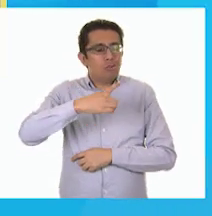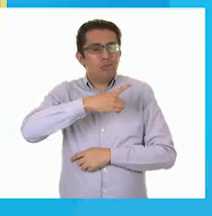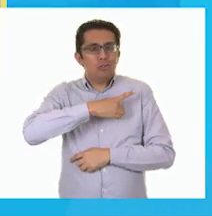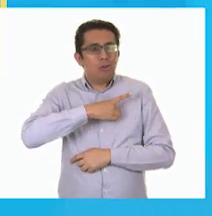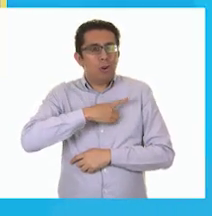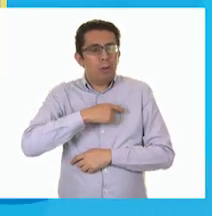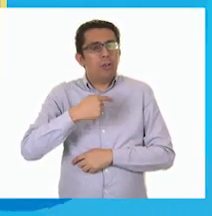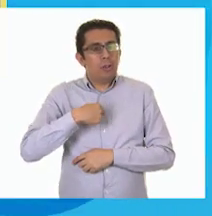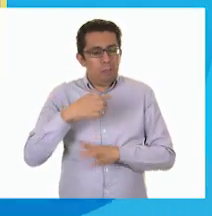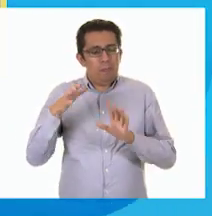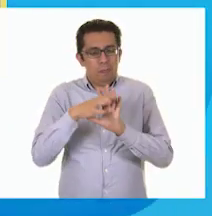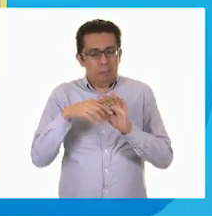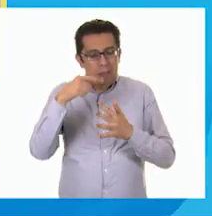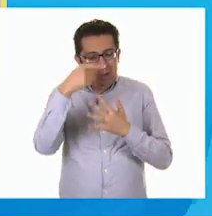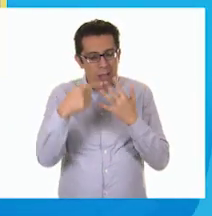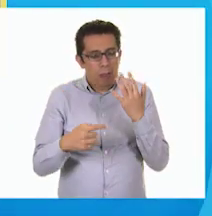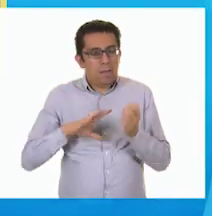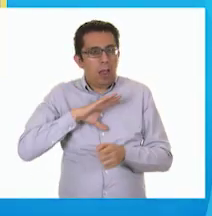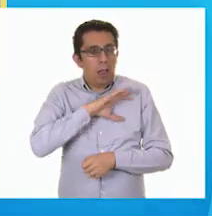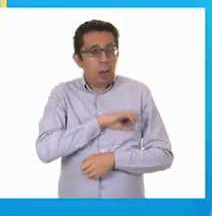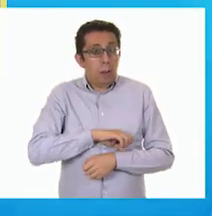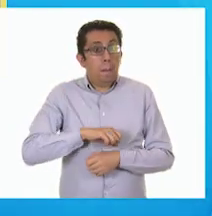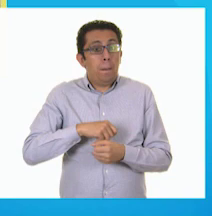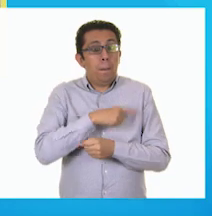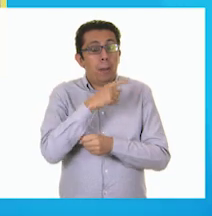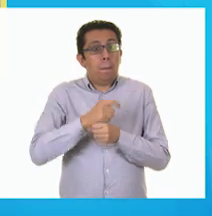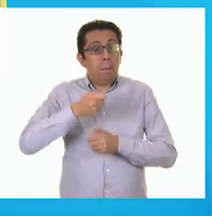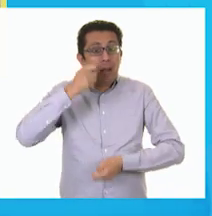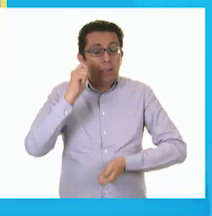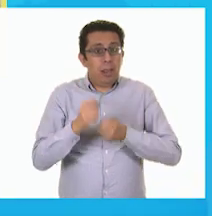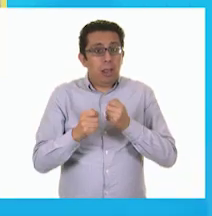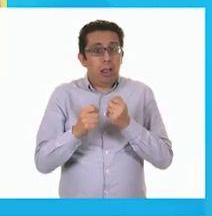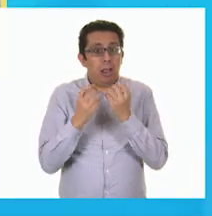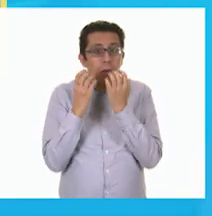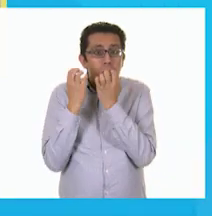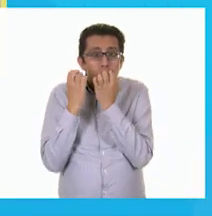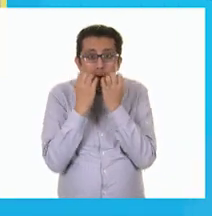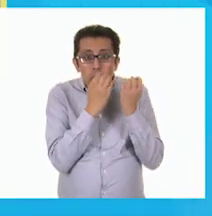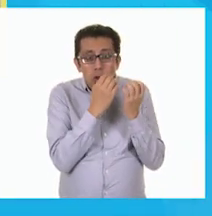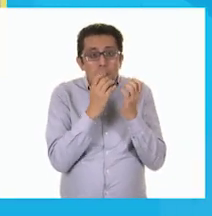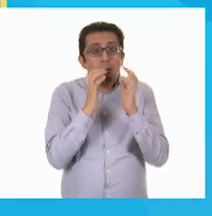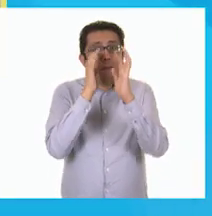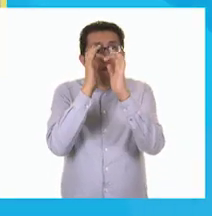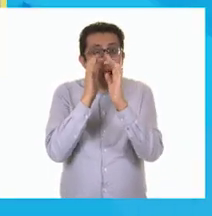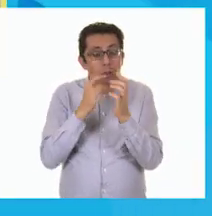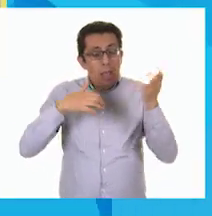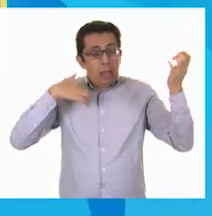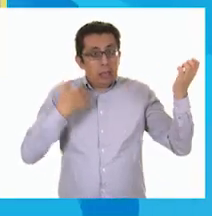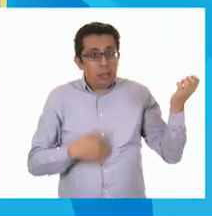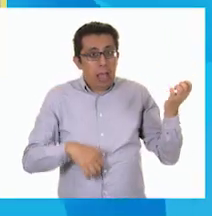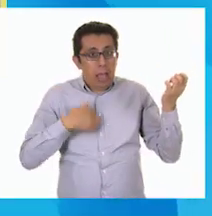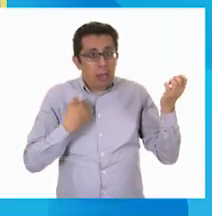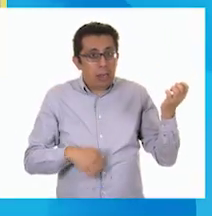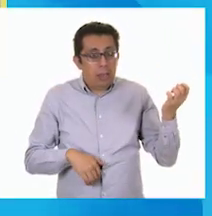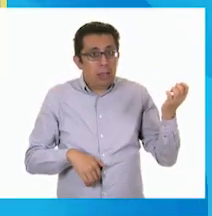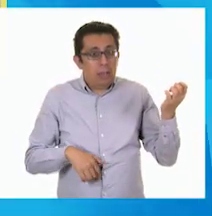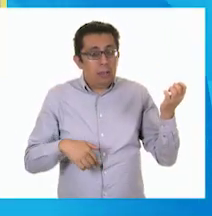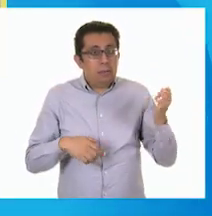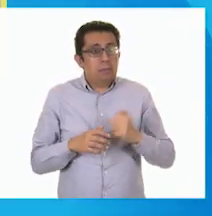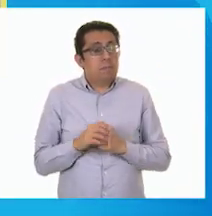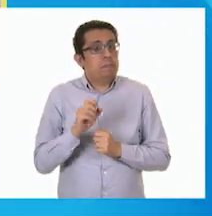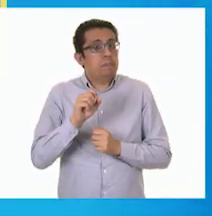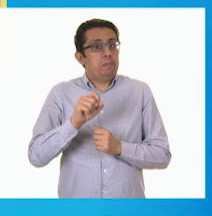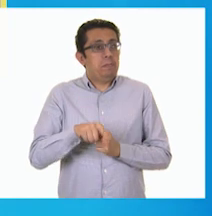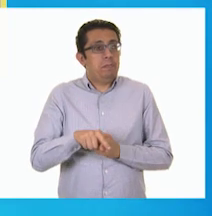instrumentos favoritos. La batería, la armónica, la flauta, la guitarra.